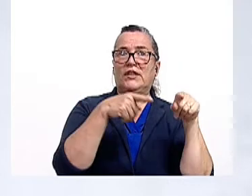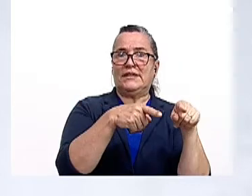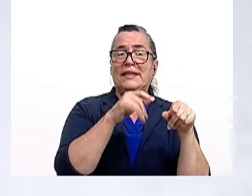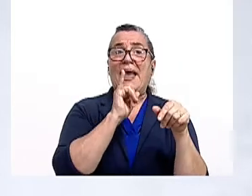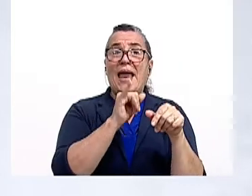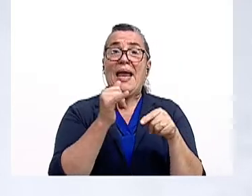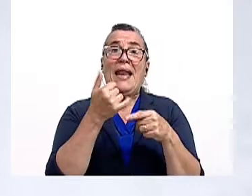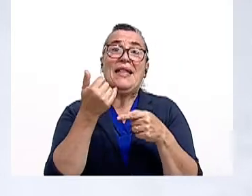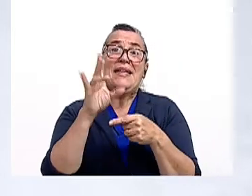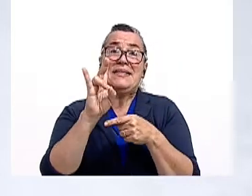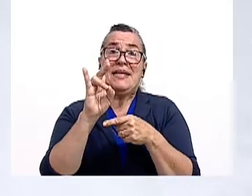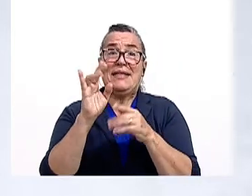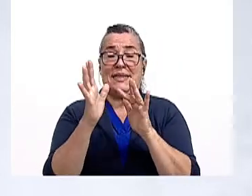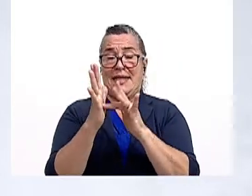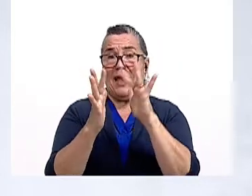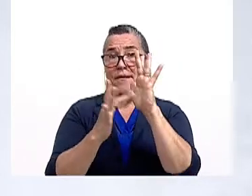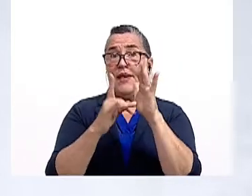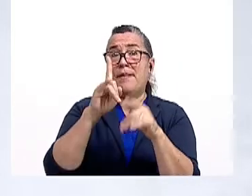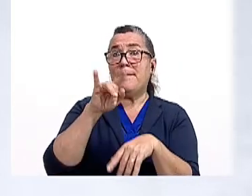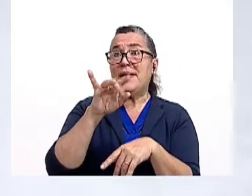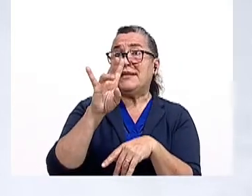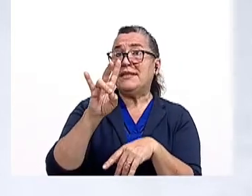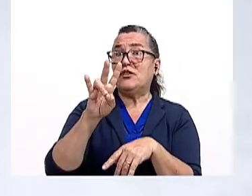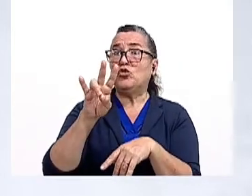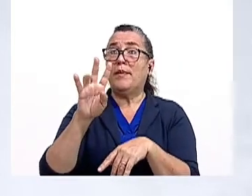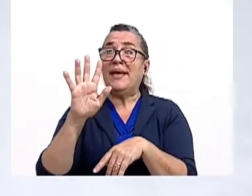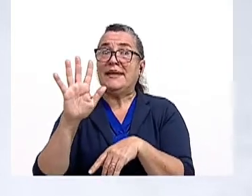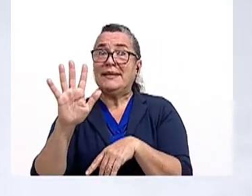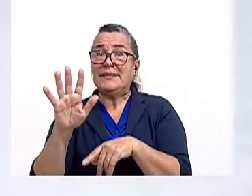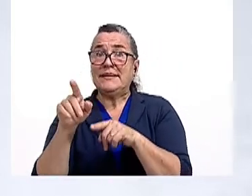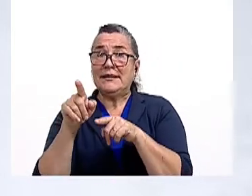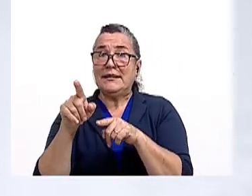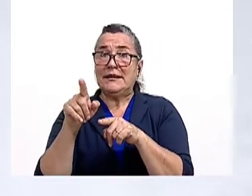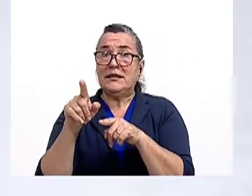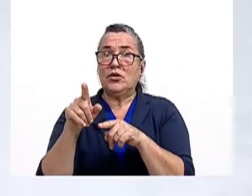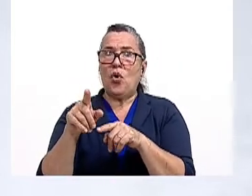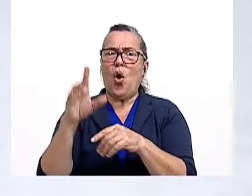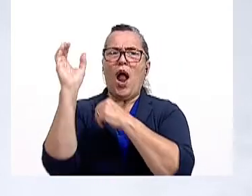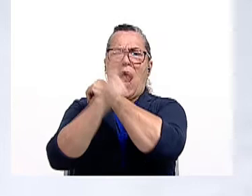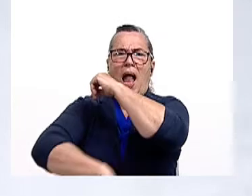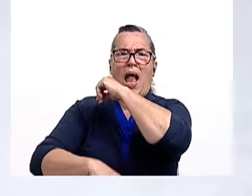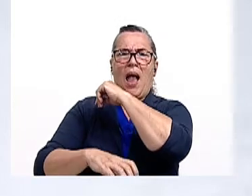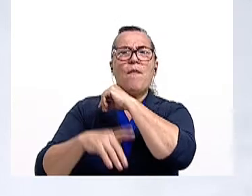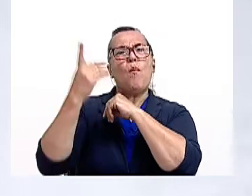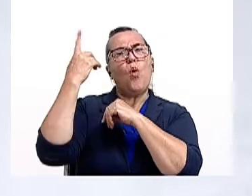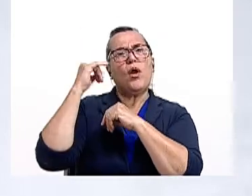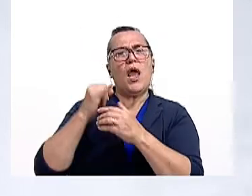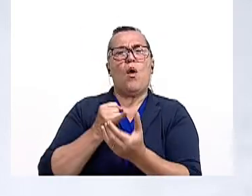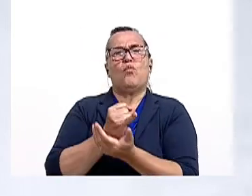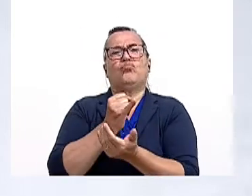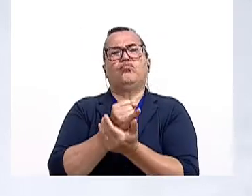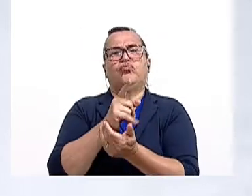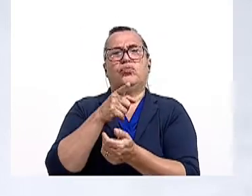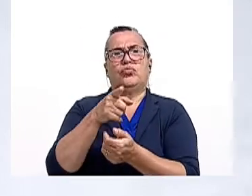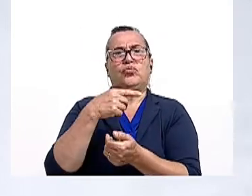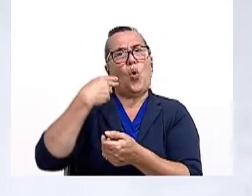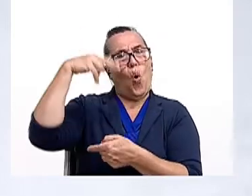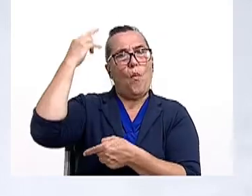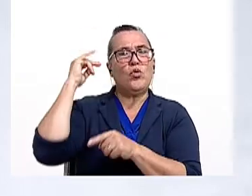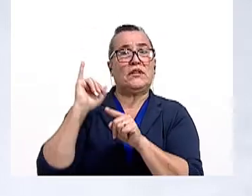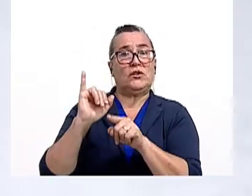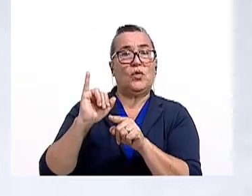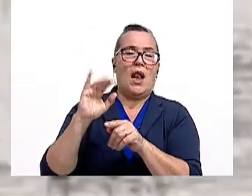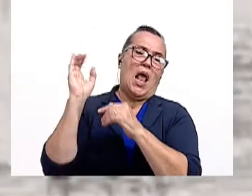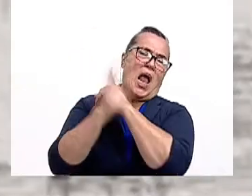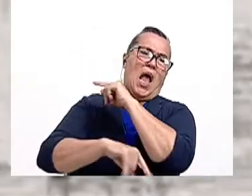el 17 de abril de 1725 fue condenado por sodomía, es decir, por ser homosexual,